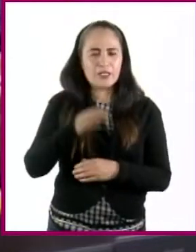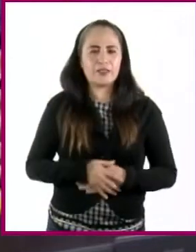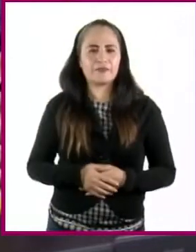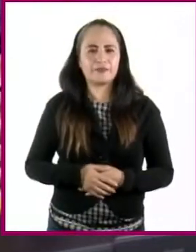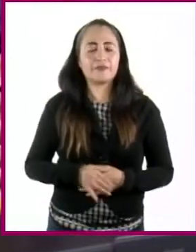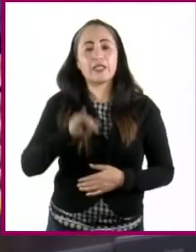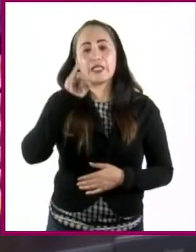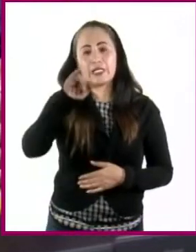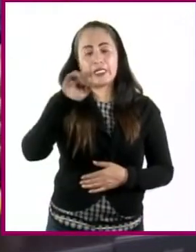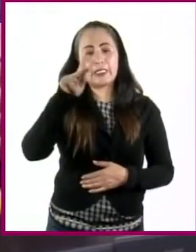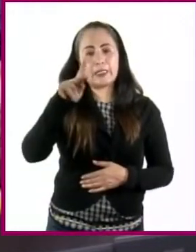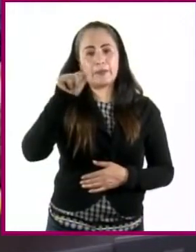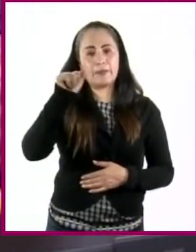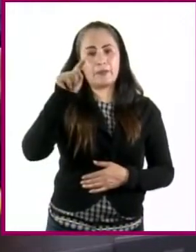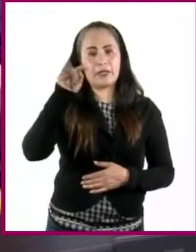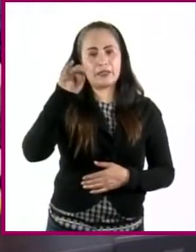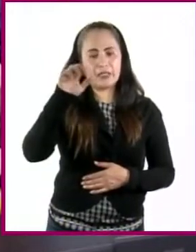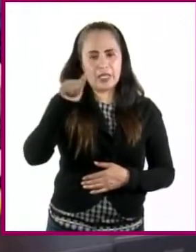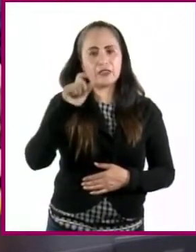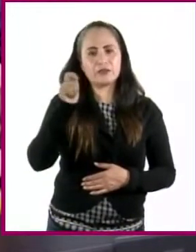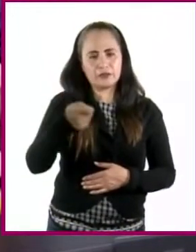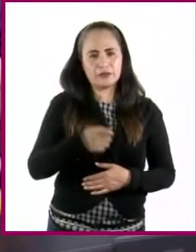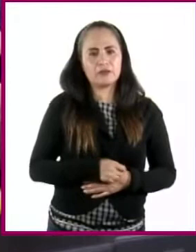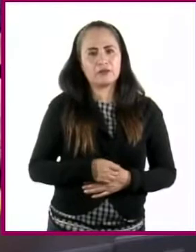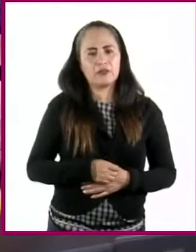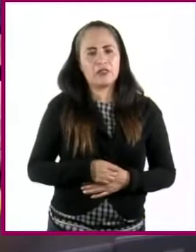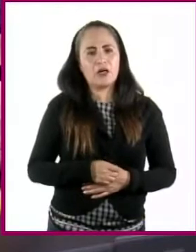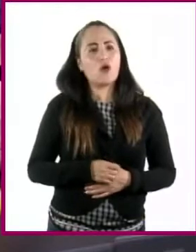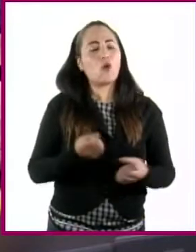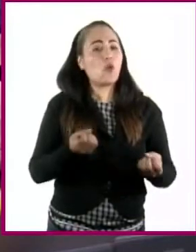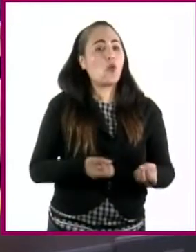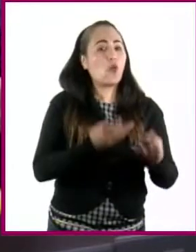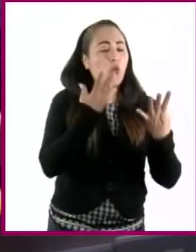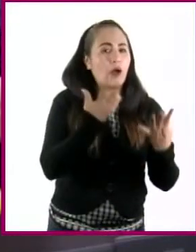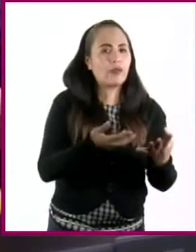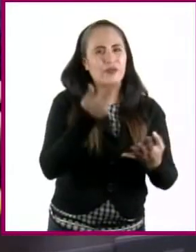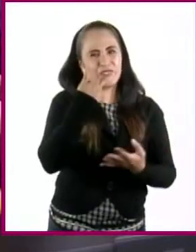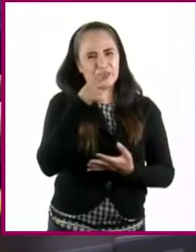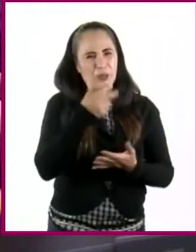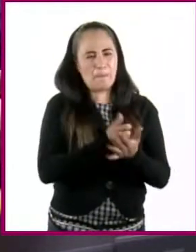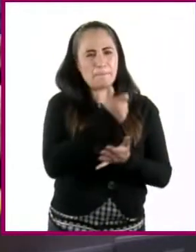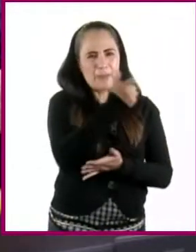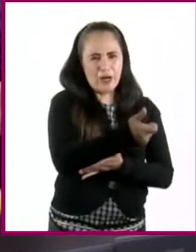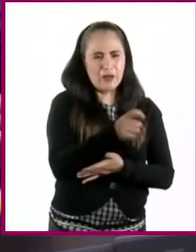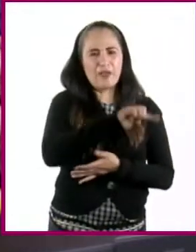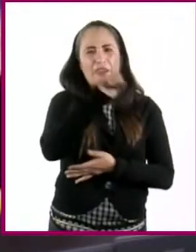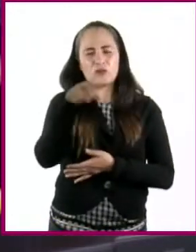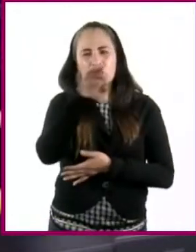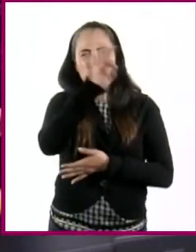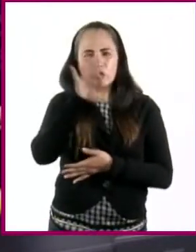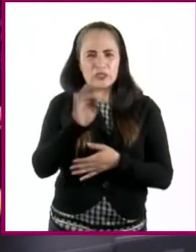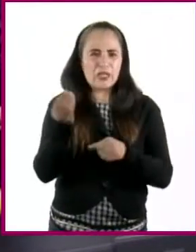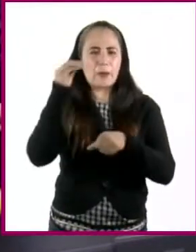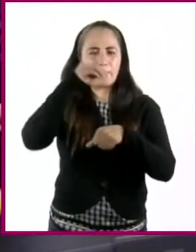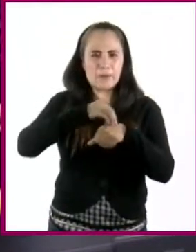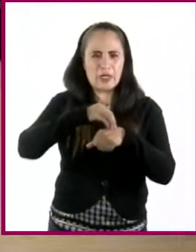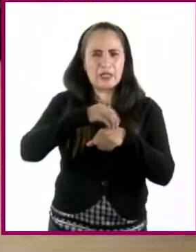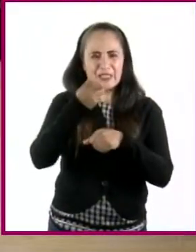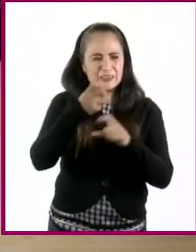Hipatia, lo que yo haría sería multiplicar el costo de la cena por el porcentaje expresado como decimal y a eso le sumo el